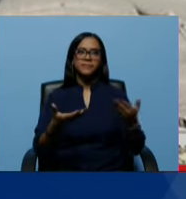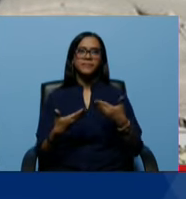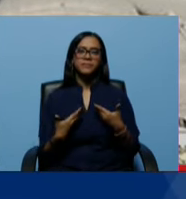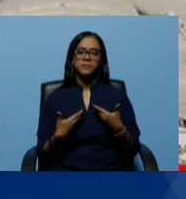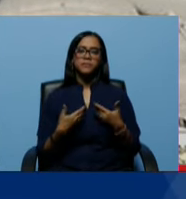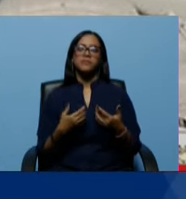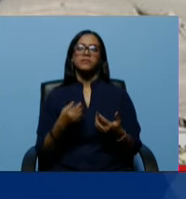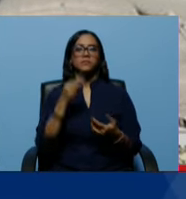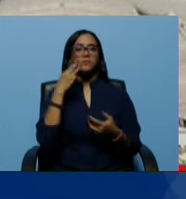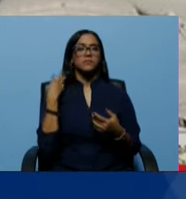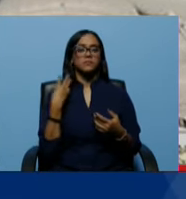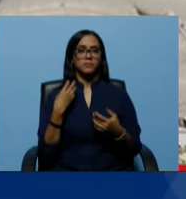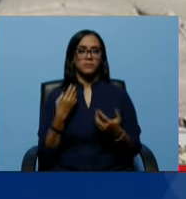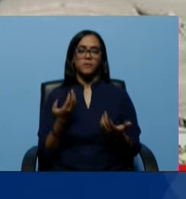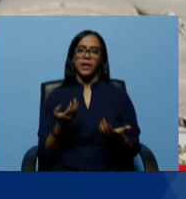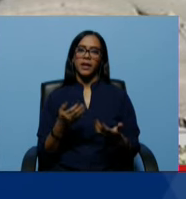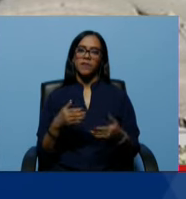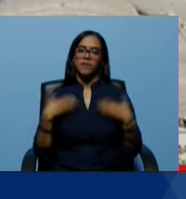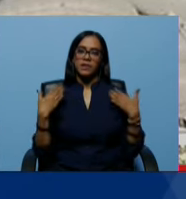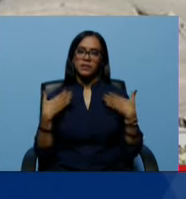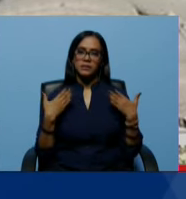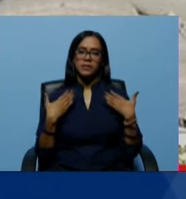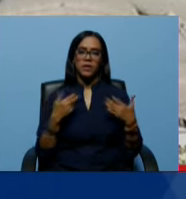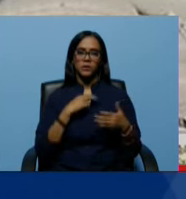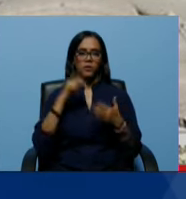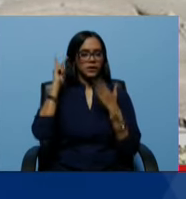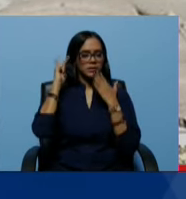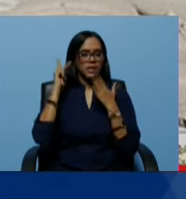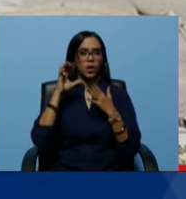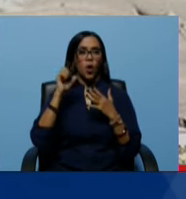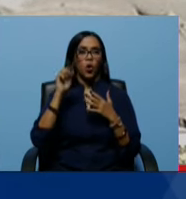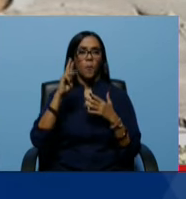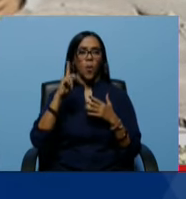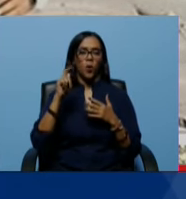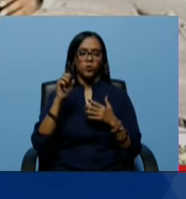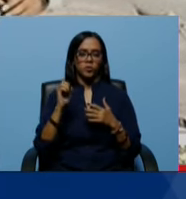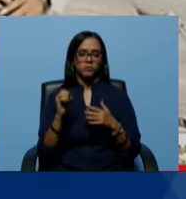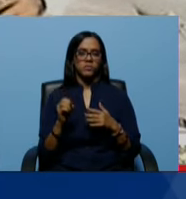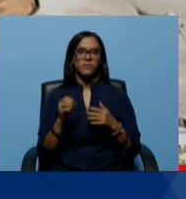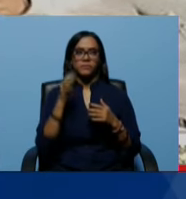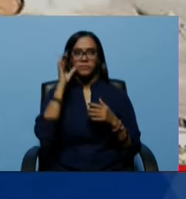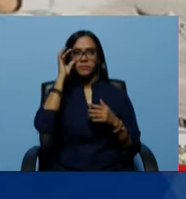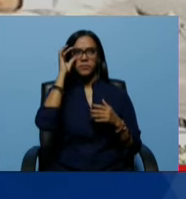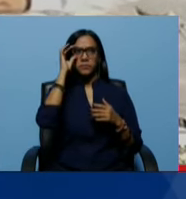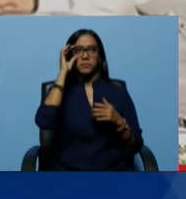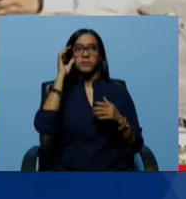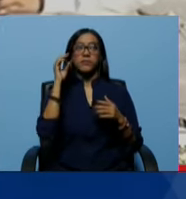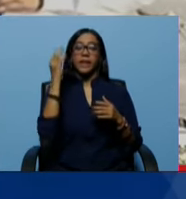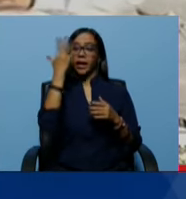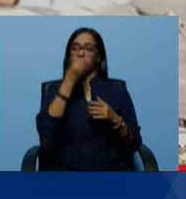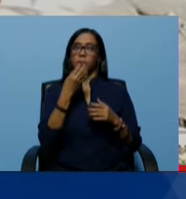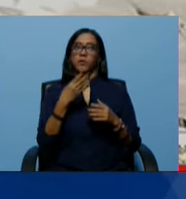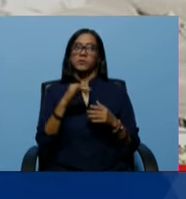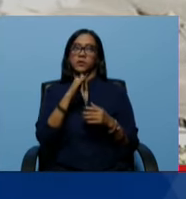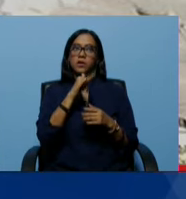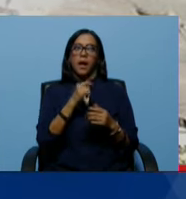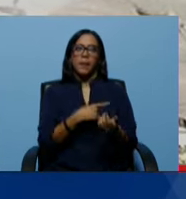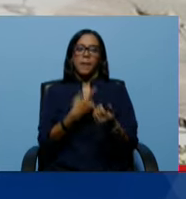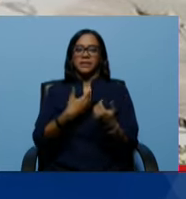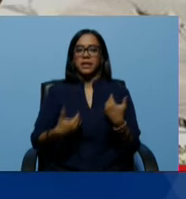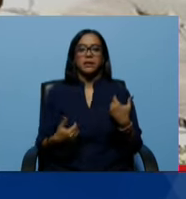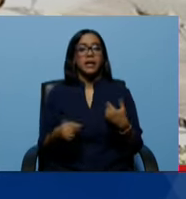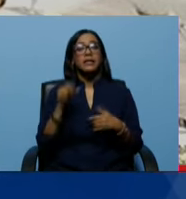para reivindicar a nuestro cacique Coromoto. Y en cuanto a la zafra, hermosa noticia, hermano presidente.